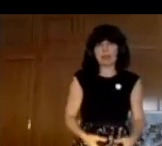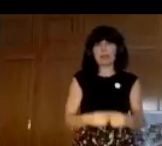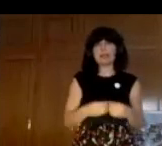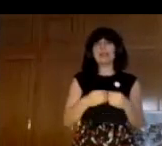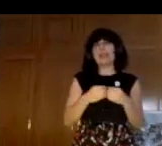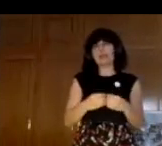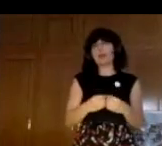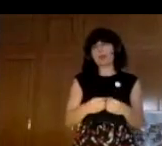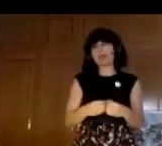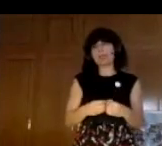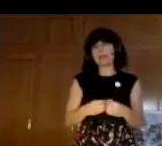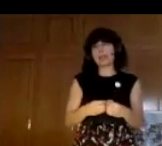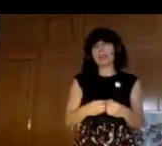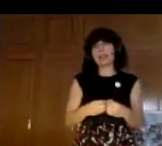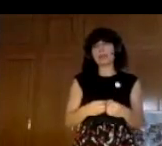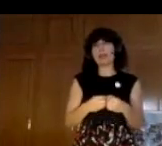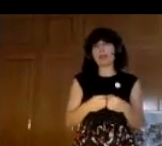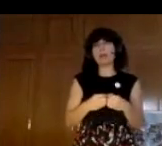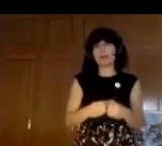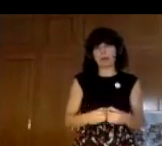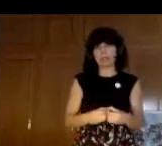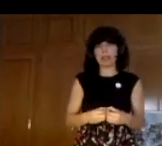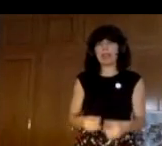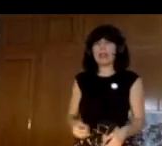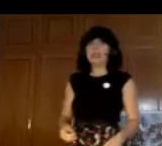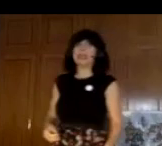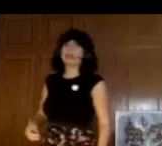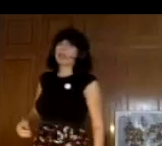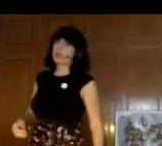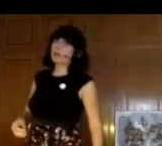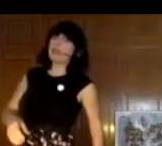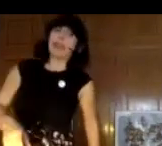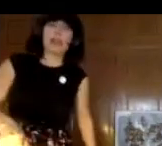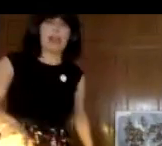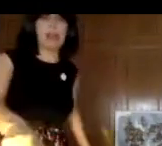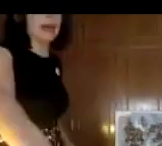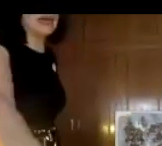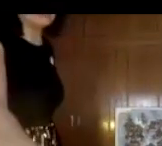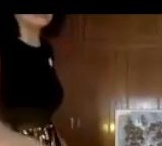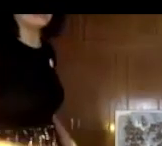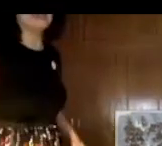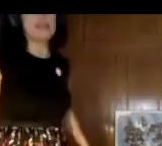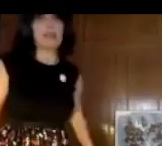abordando temas, es muy importante también tener un equipo profesional que nos ayude